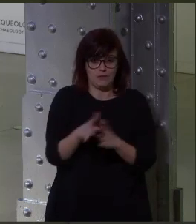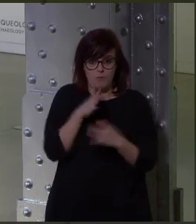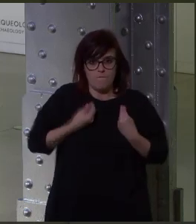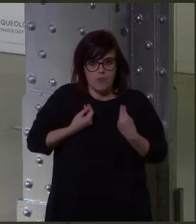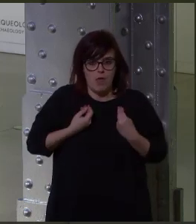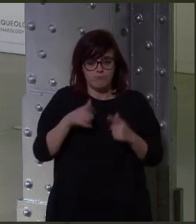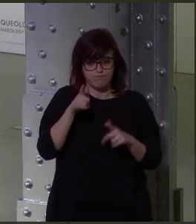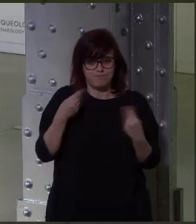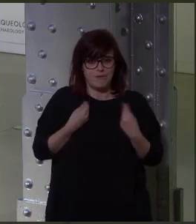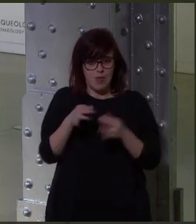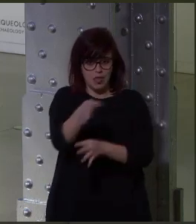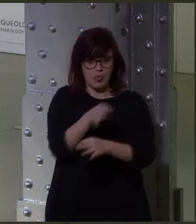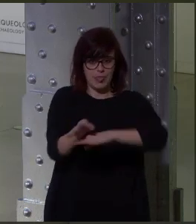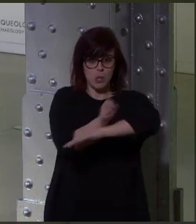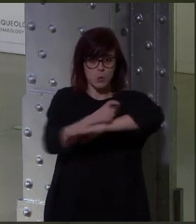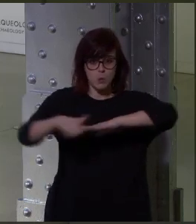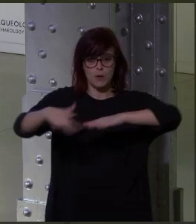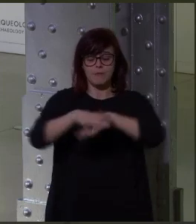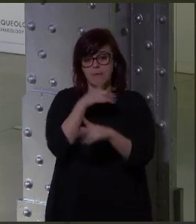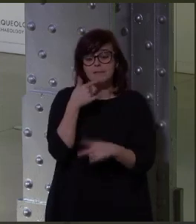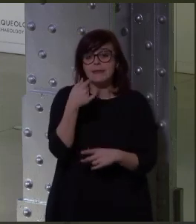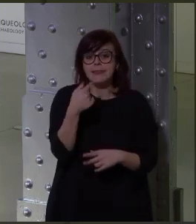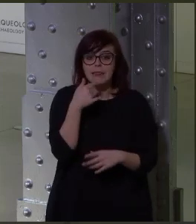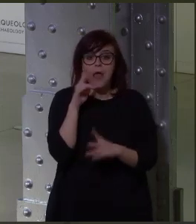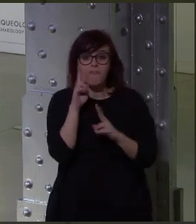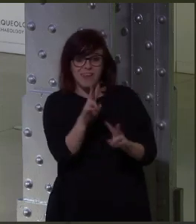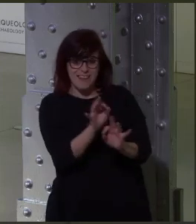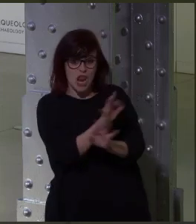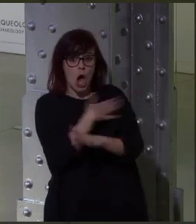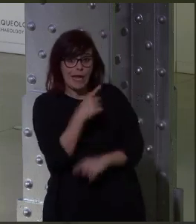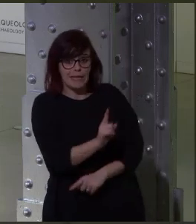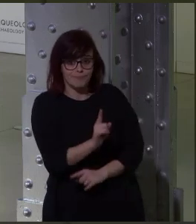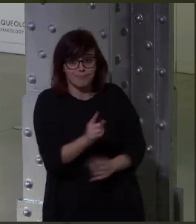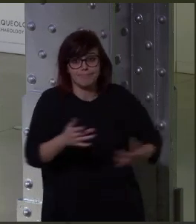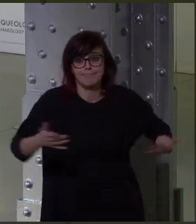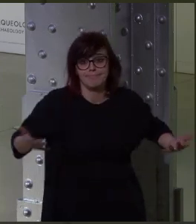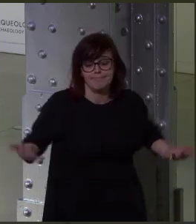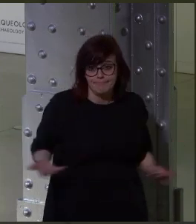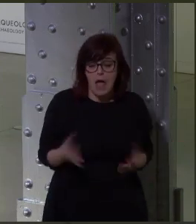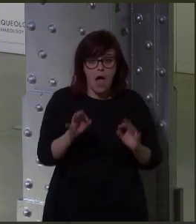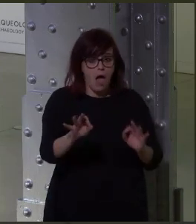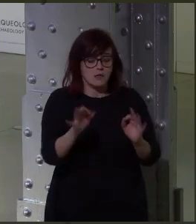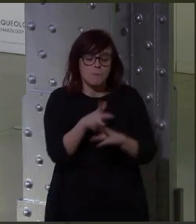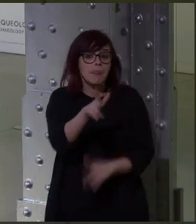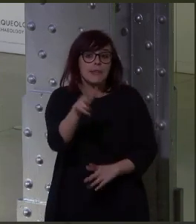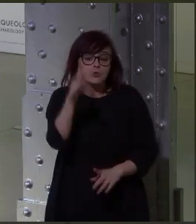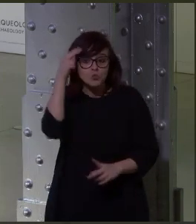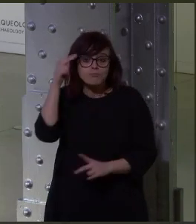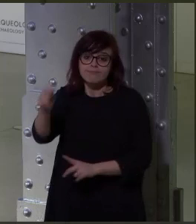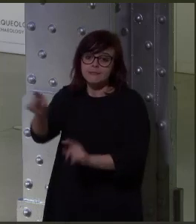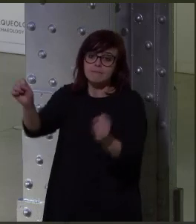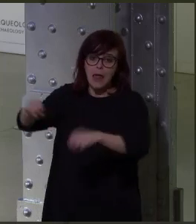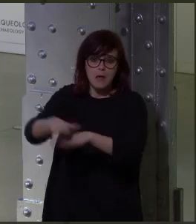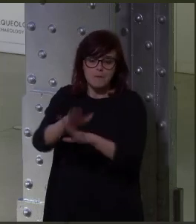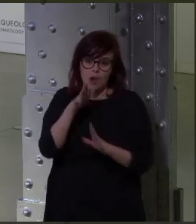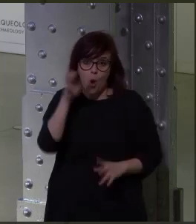la vida de estas personas. Quien no quiera negarlo, claramente pues tiene todo, no sé si tiene todo el derecho, pero tiene